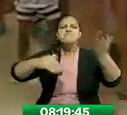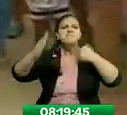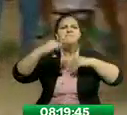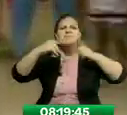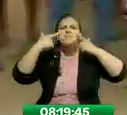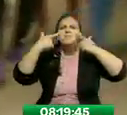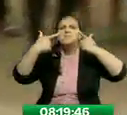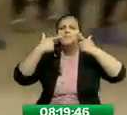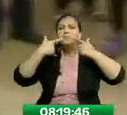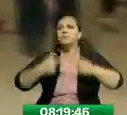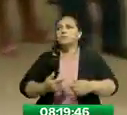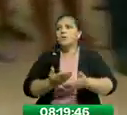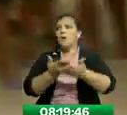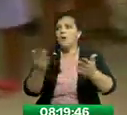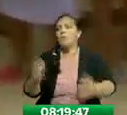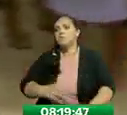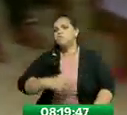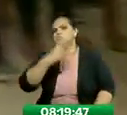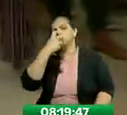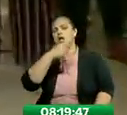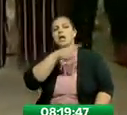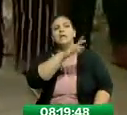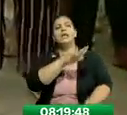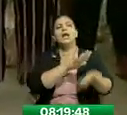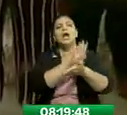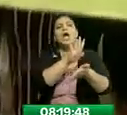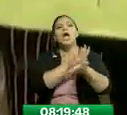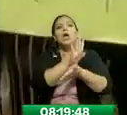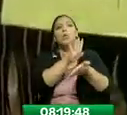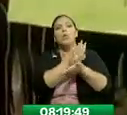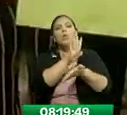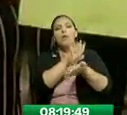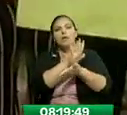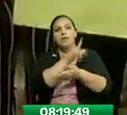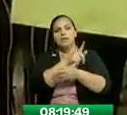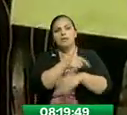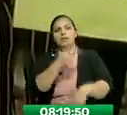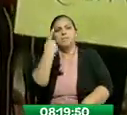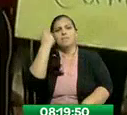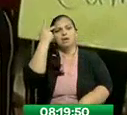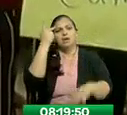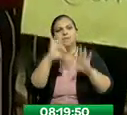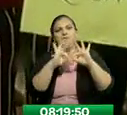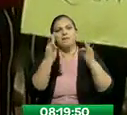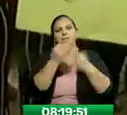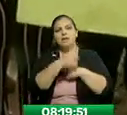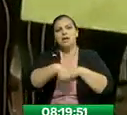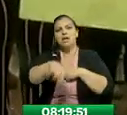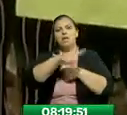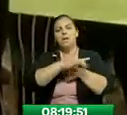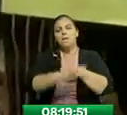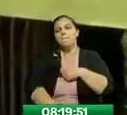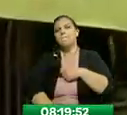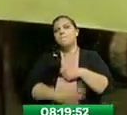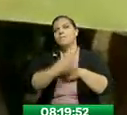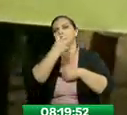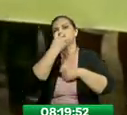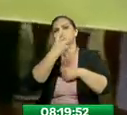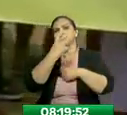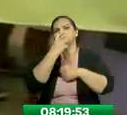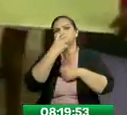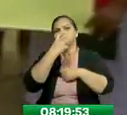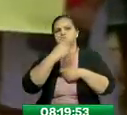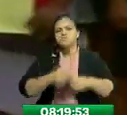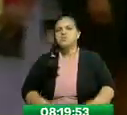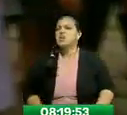Aquí observamos a los padres de familia de este plantel educativo, quienes están indignados porque los